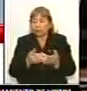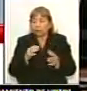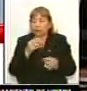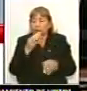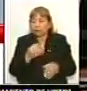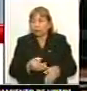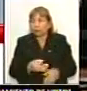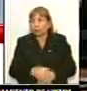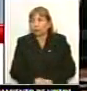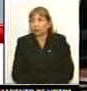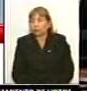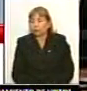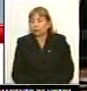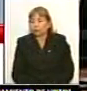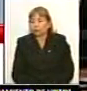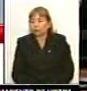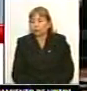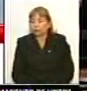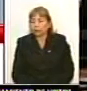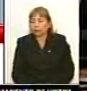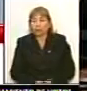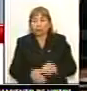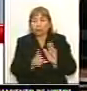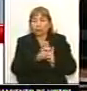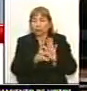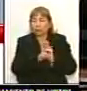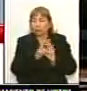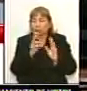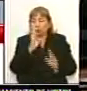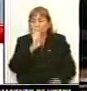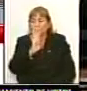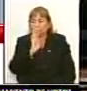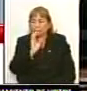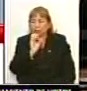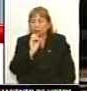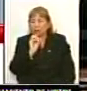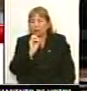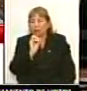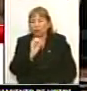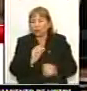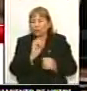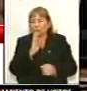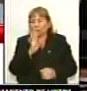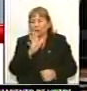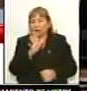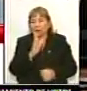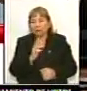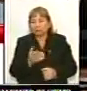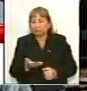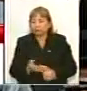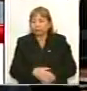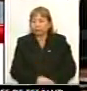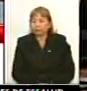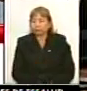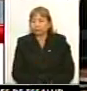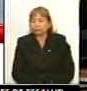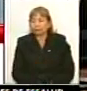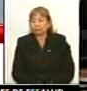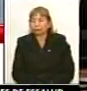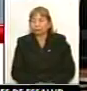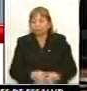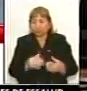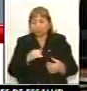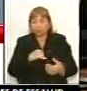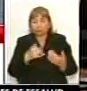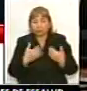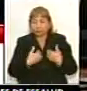edad. El tema de la edad, ¿no? 40 años, 45. Entonces yo creo que hay